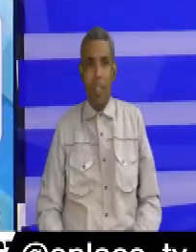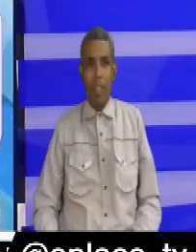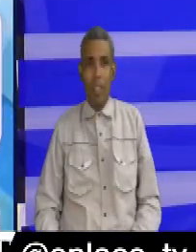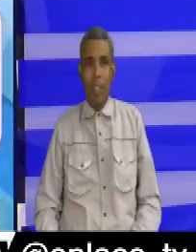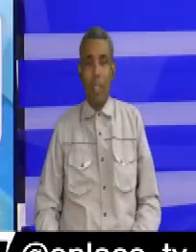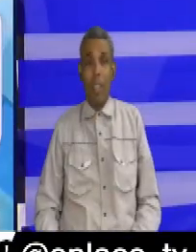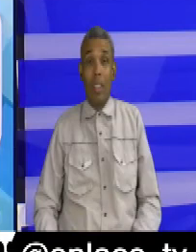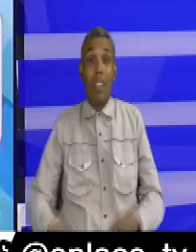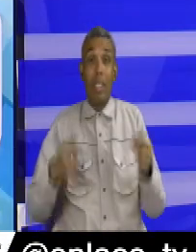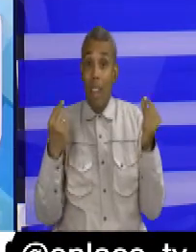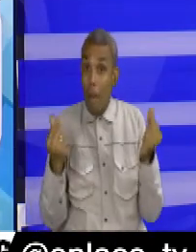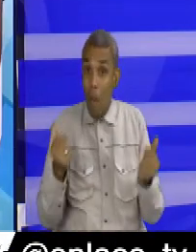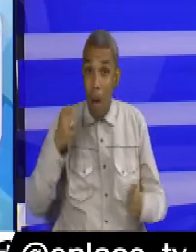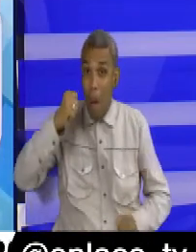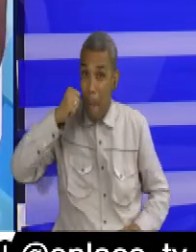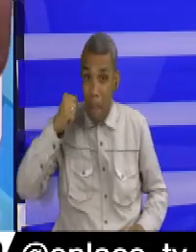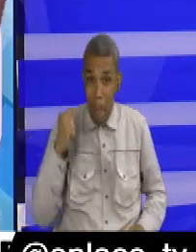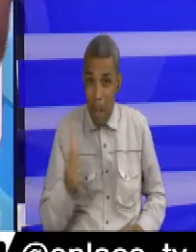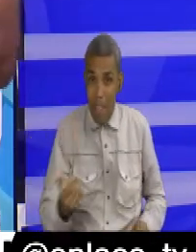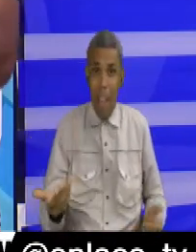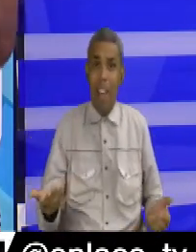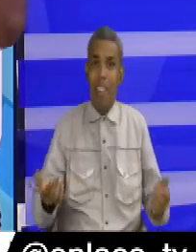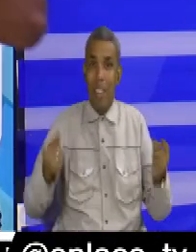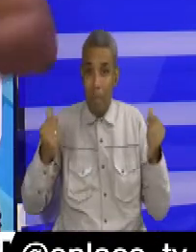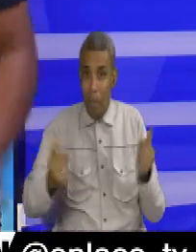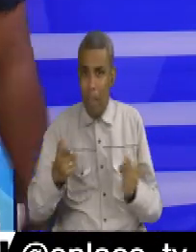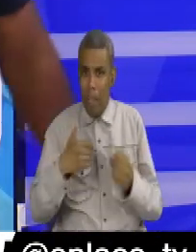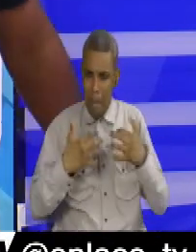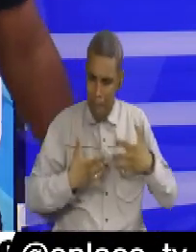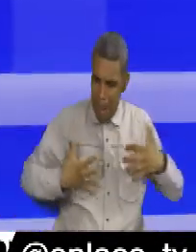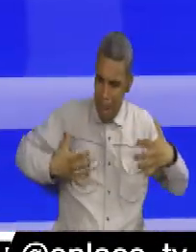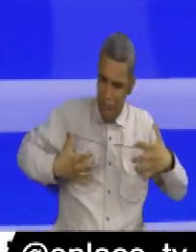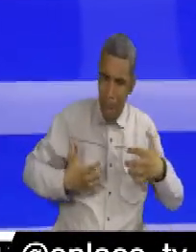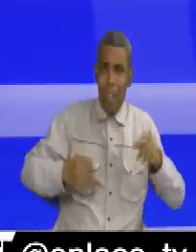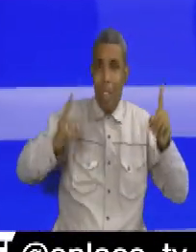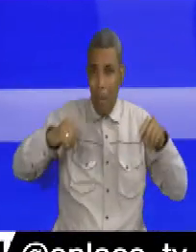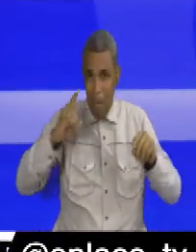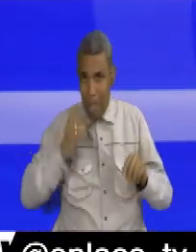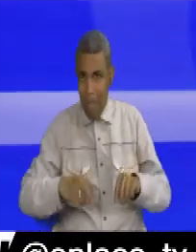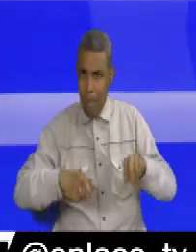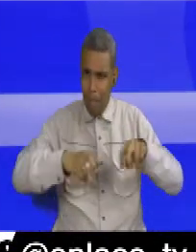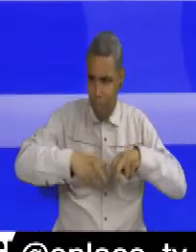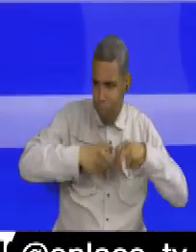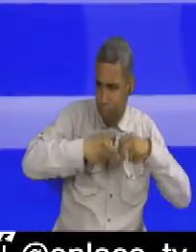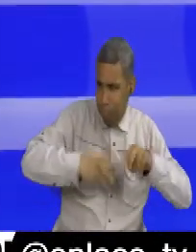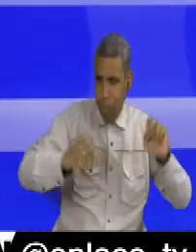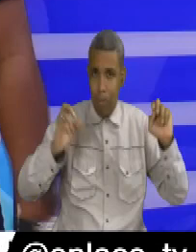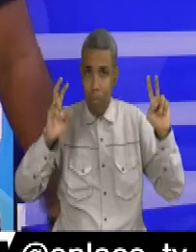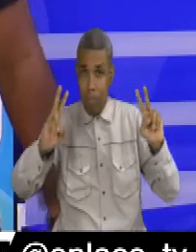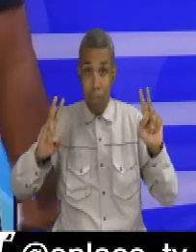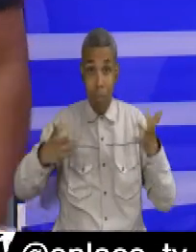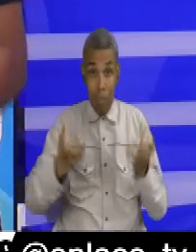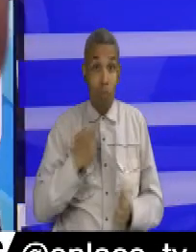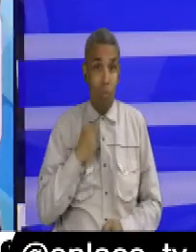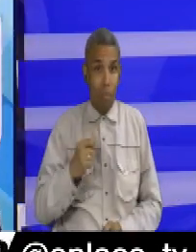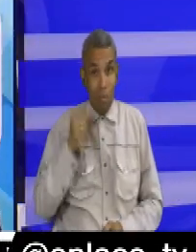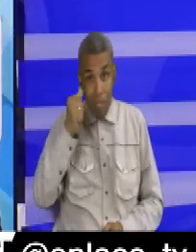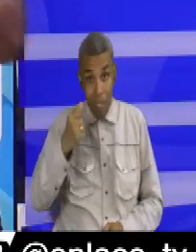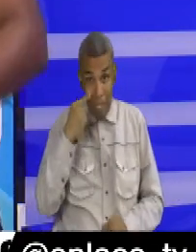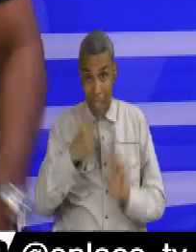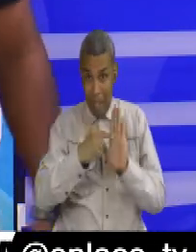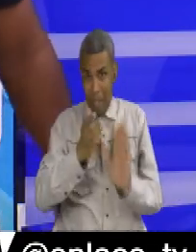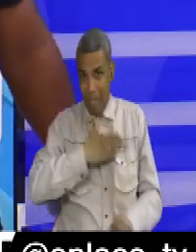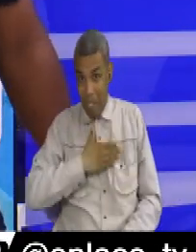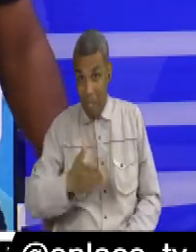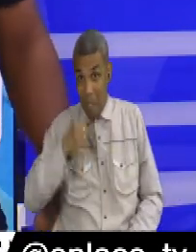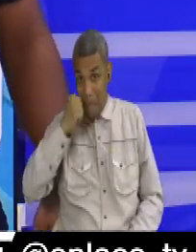gente, a todos los seguidores de la música vallenata, la champeta urbana, David Rapp, Erwin Pelucao, aquí estamos, así